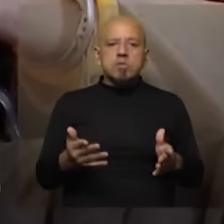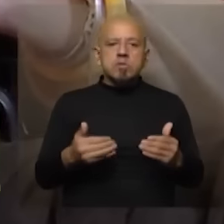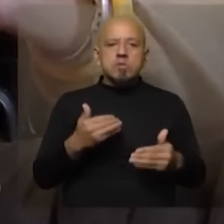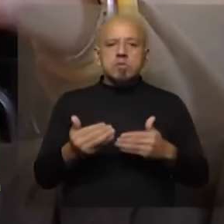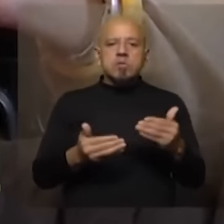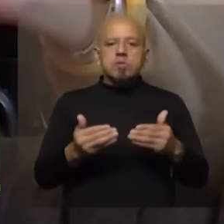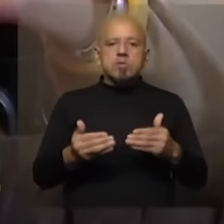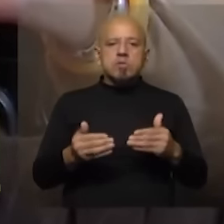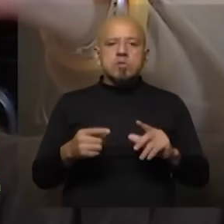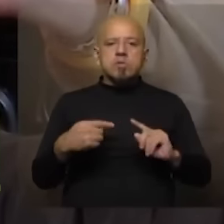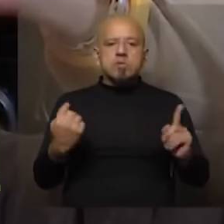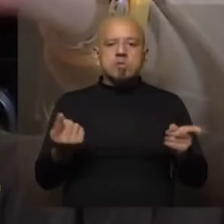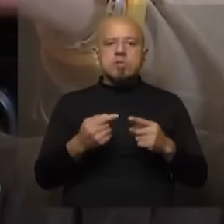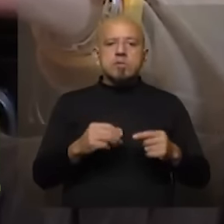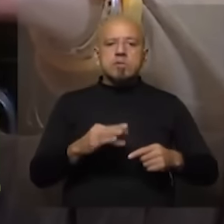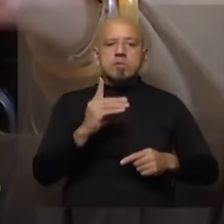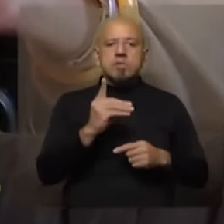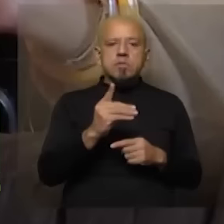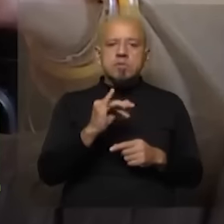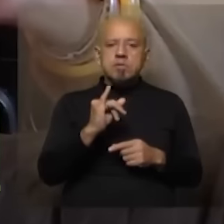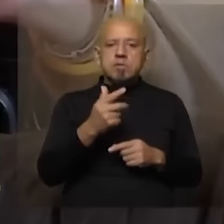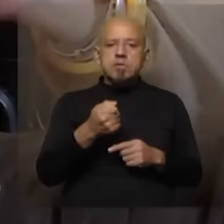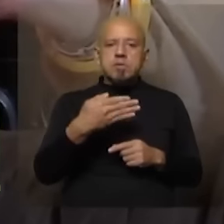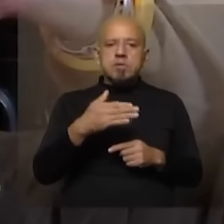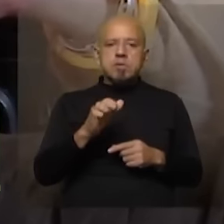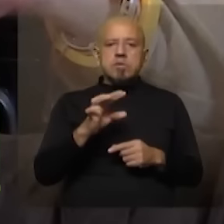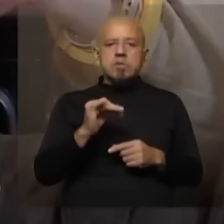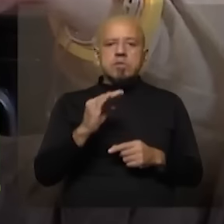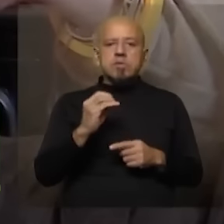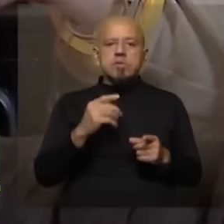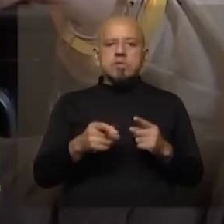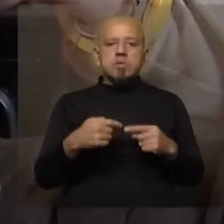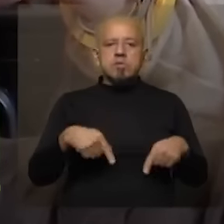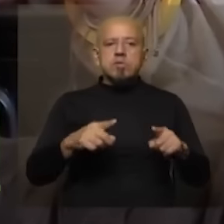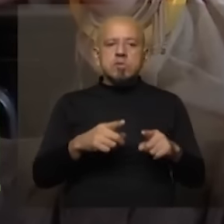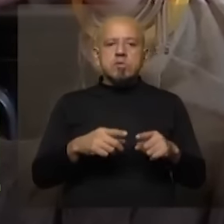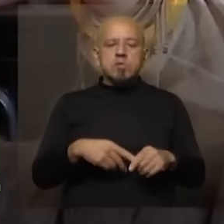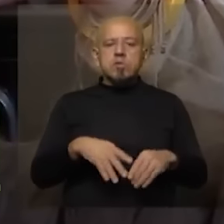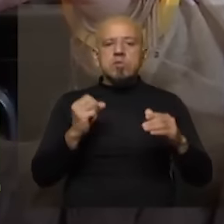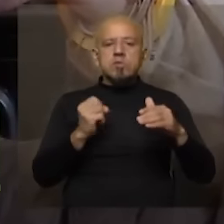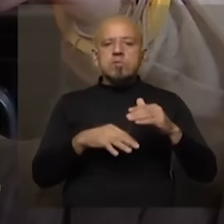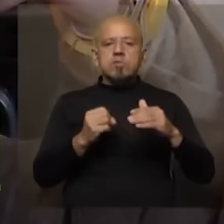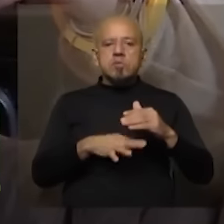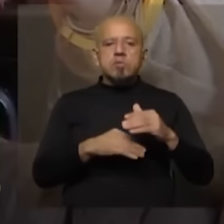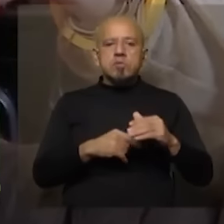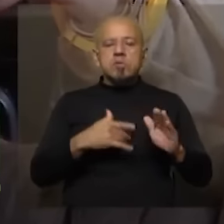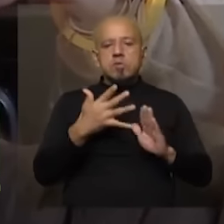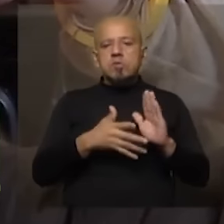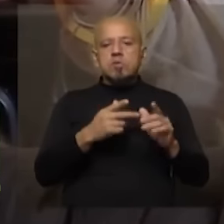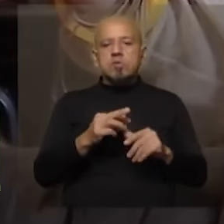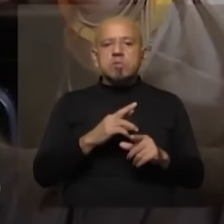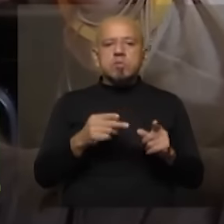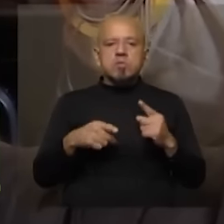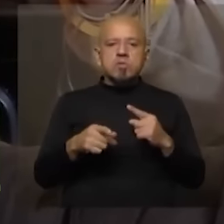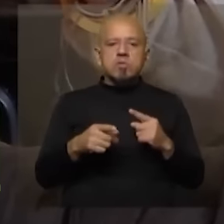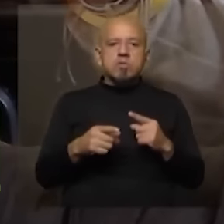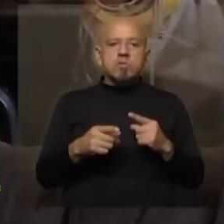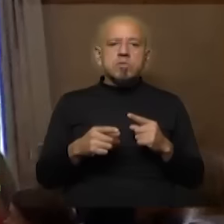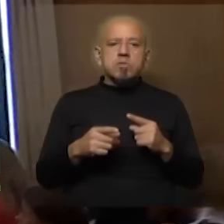para pacientes diabéticos, que actualmente estaban cubiertas por el Fondo Nacional de Recursos, pero que ahora pasan a ser dadas por los